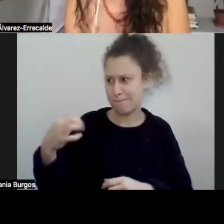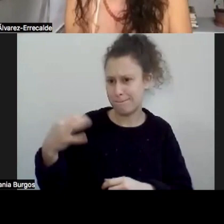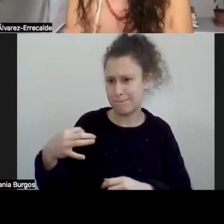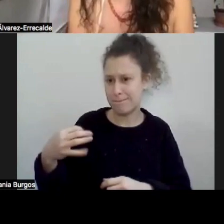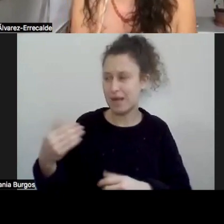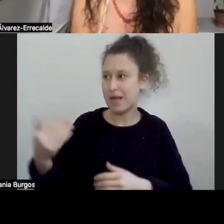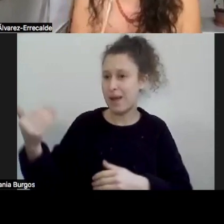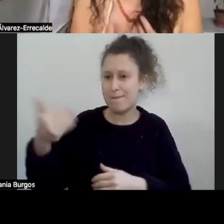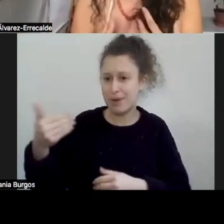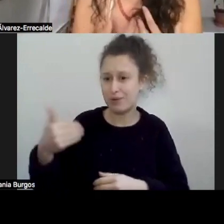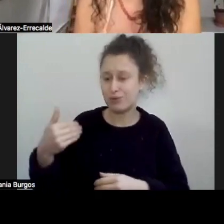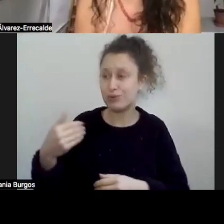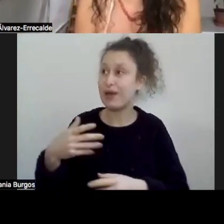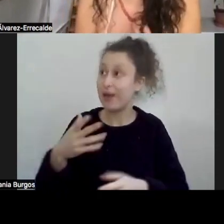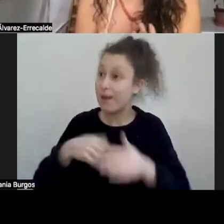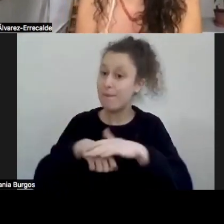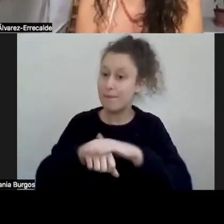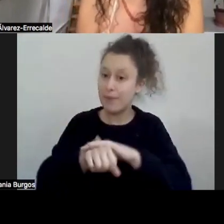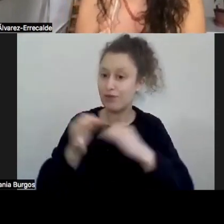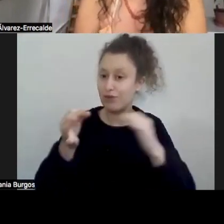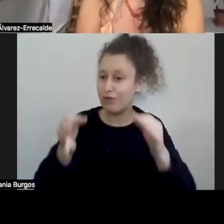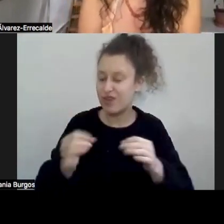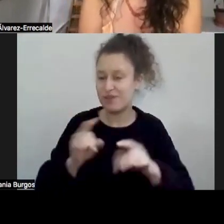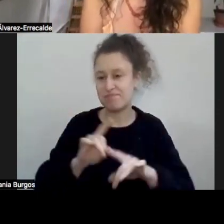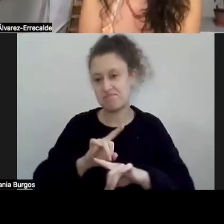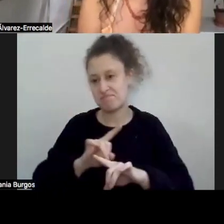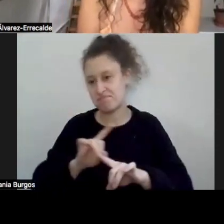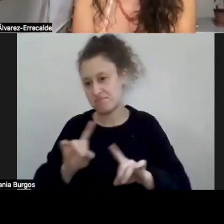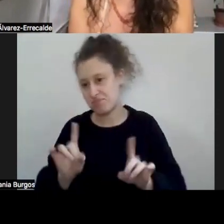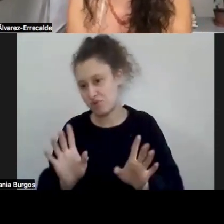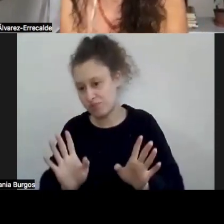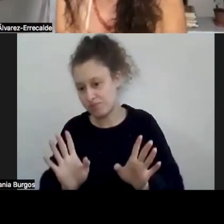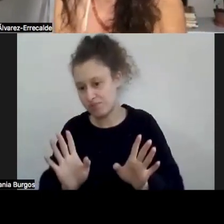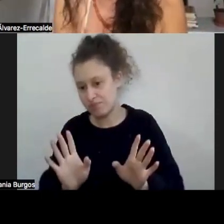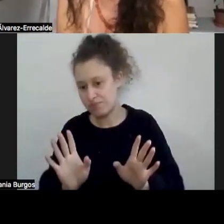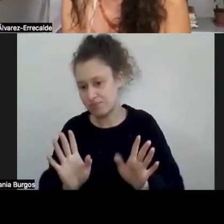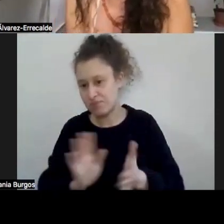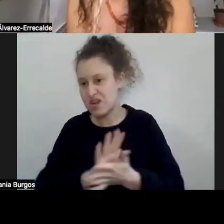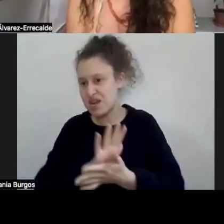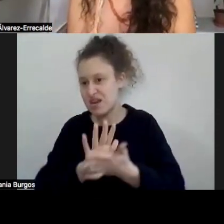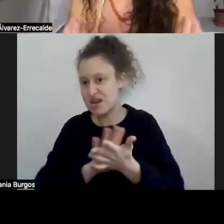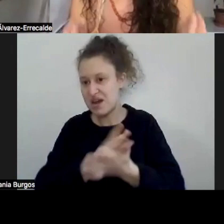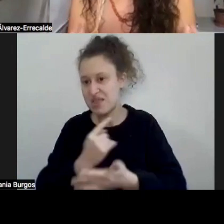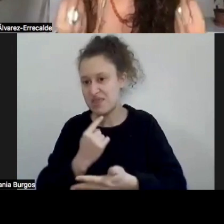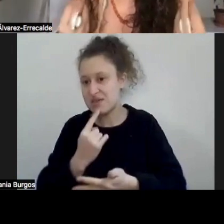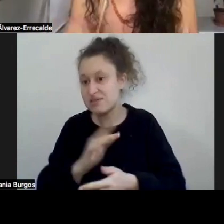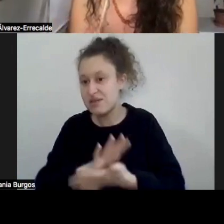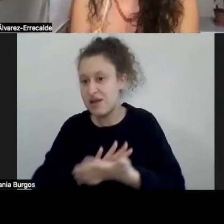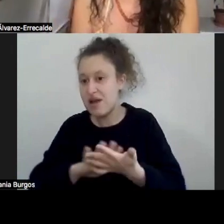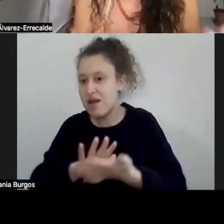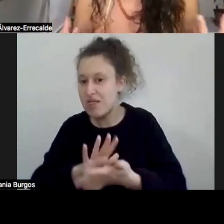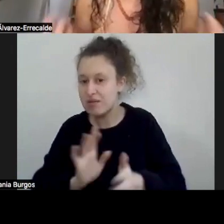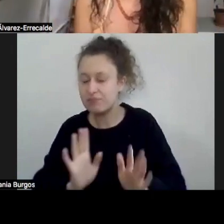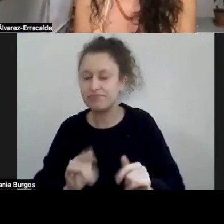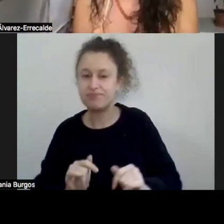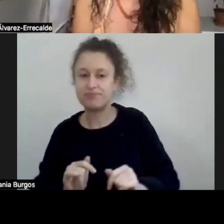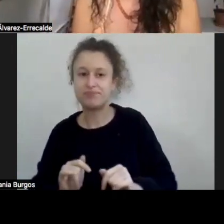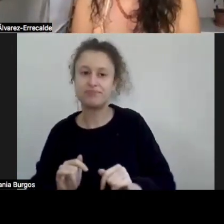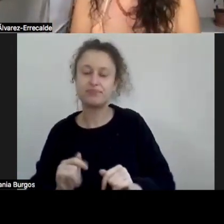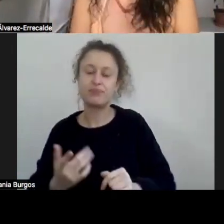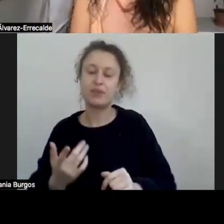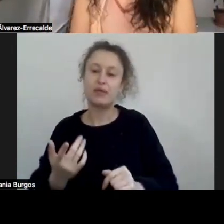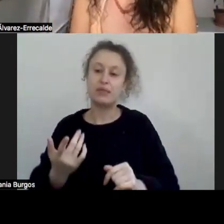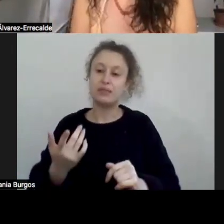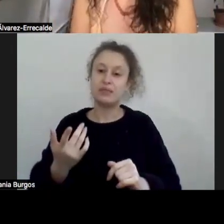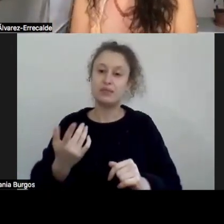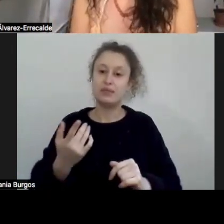es fallido, y esto lo estoy hablando en unos términos que me duelen y que sé que seguramente otras mamás les podrán doler, pero es como se está